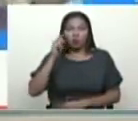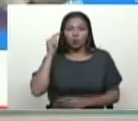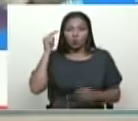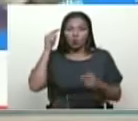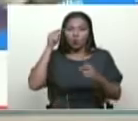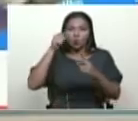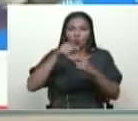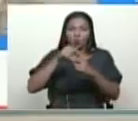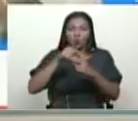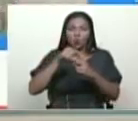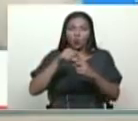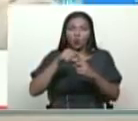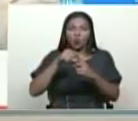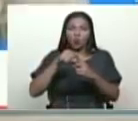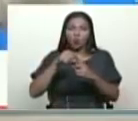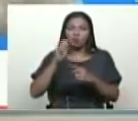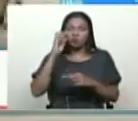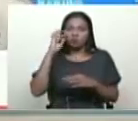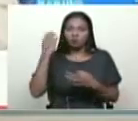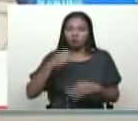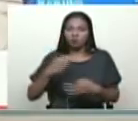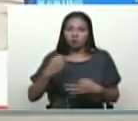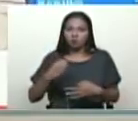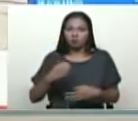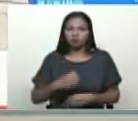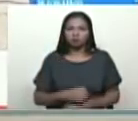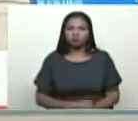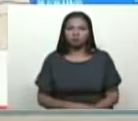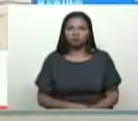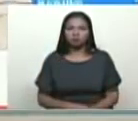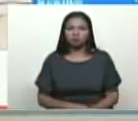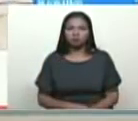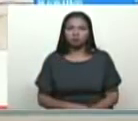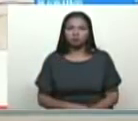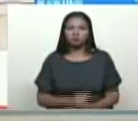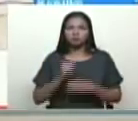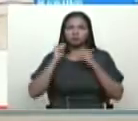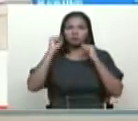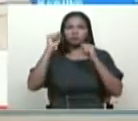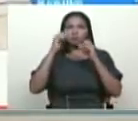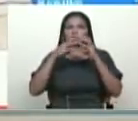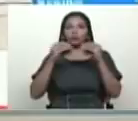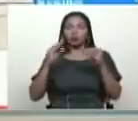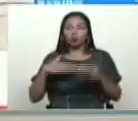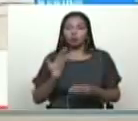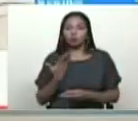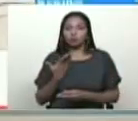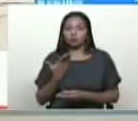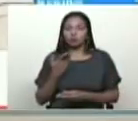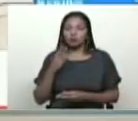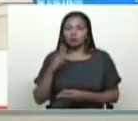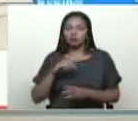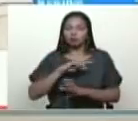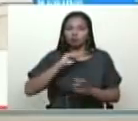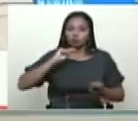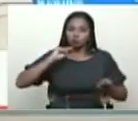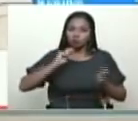horizonte cierto, certero, lograble, posible.